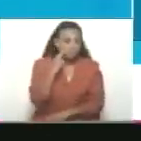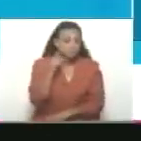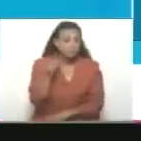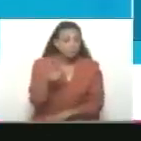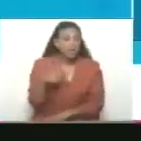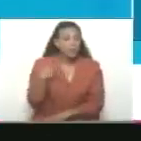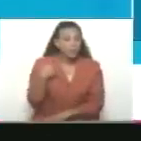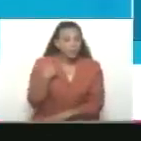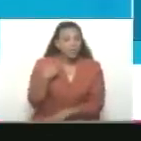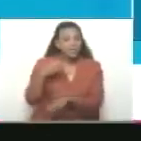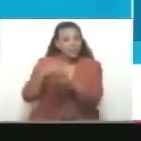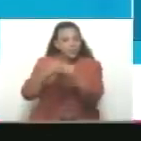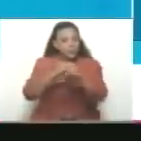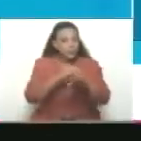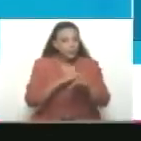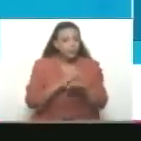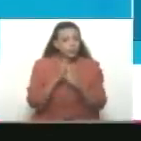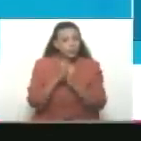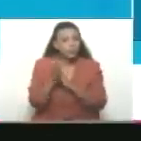aprovecho